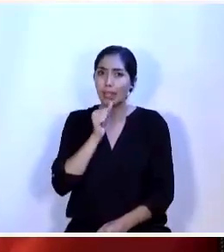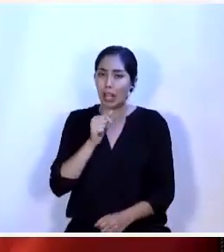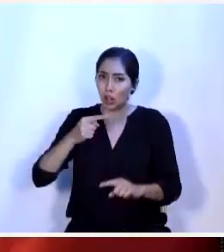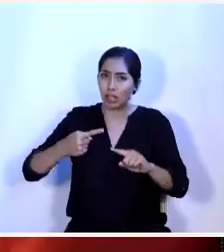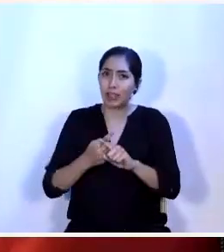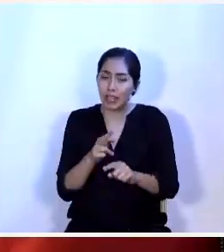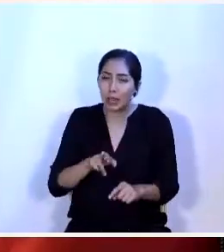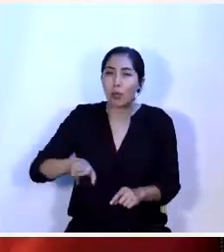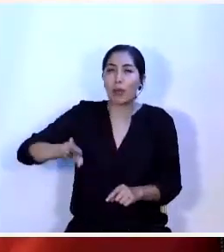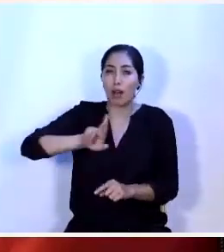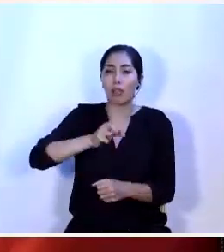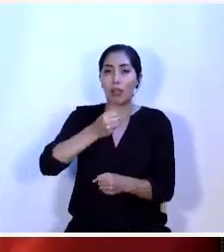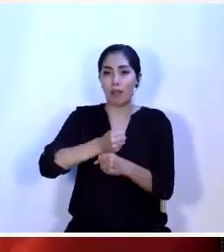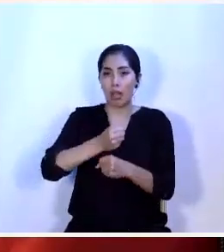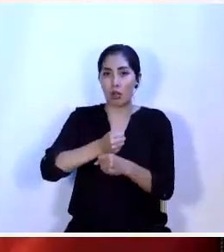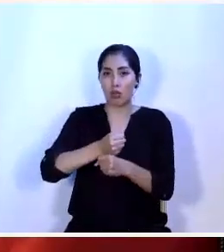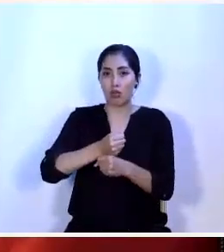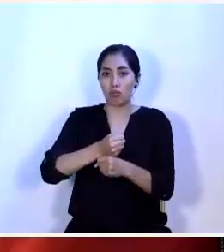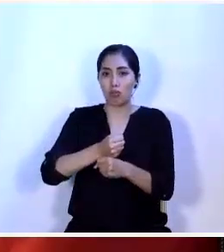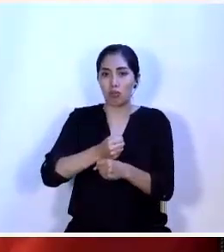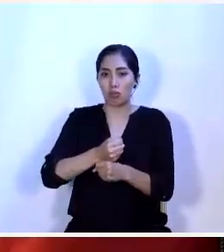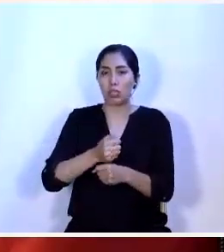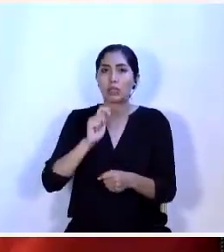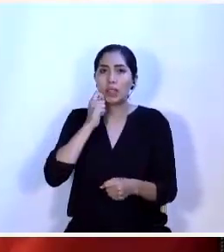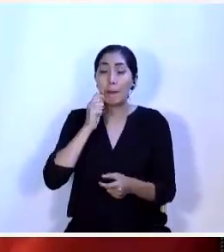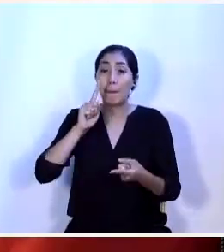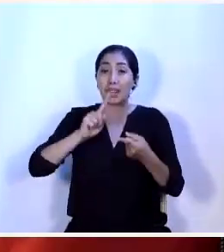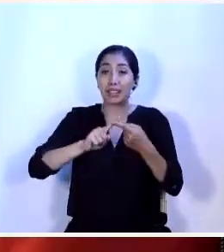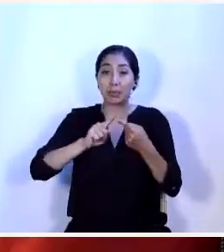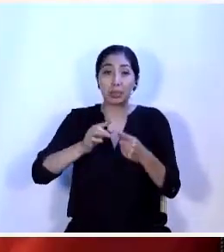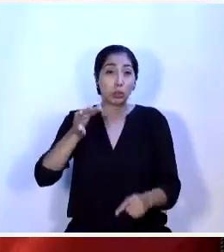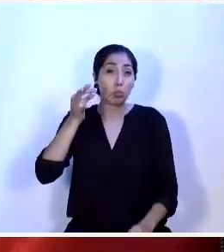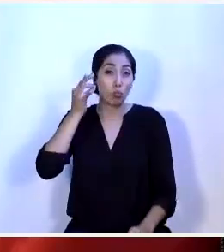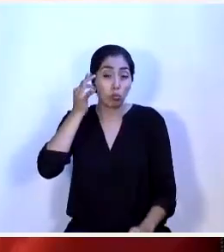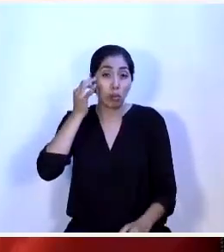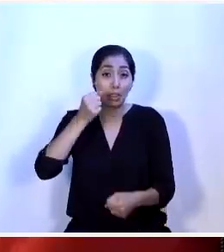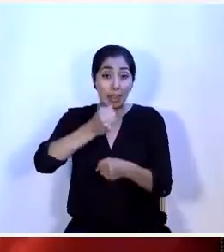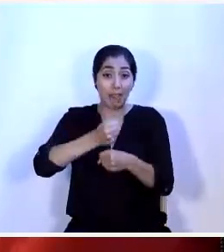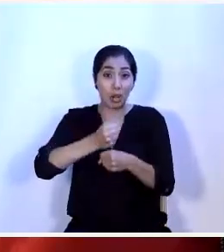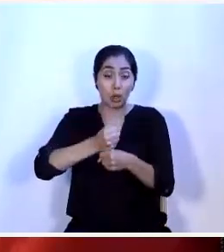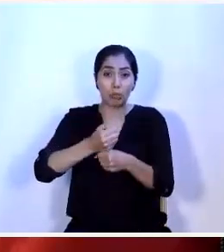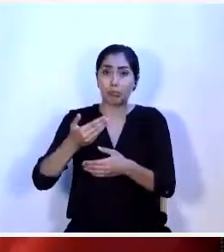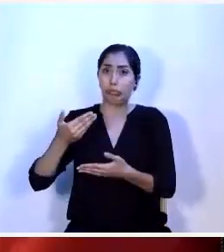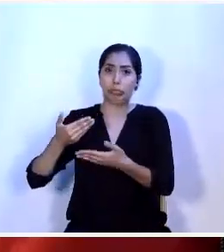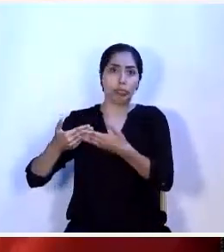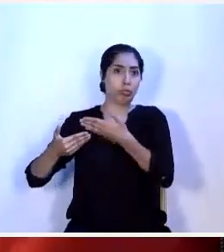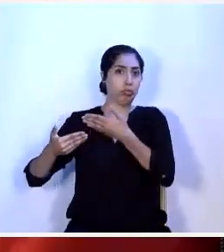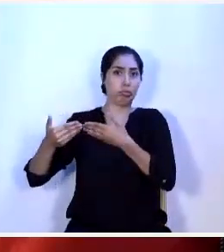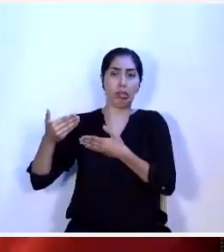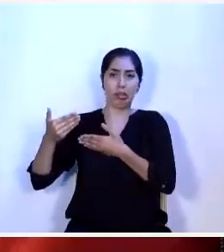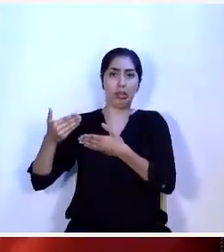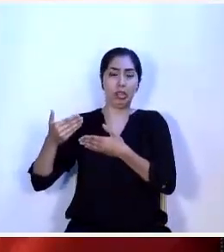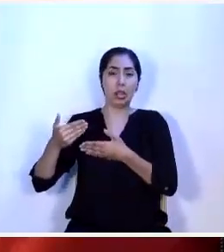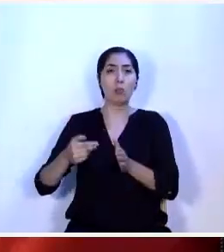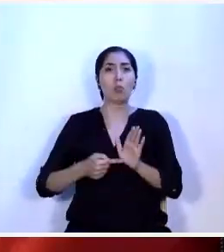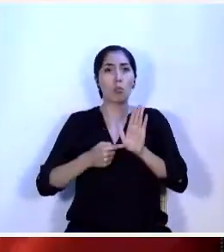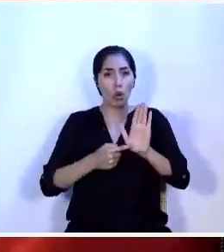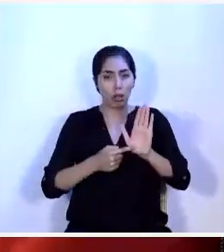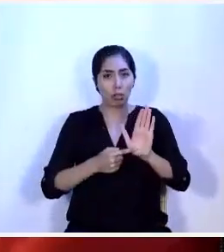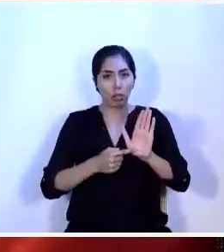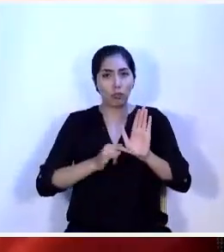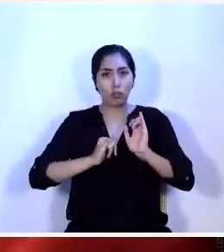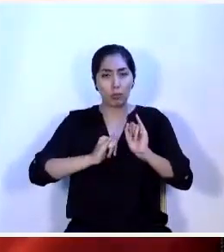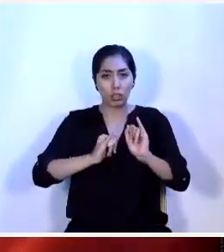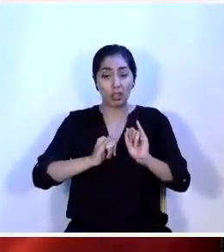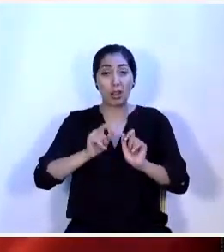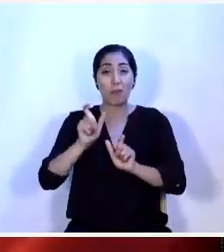Y esto supone un enorme retroceso en la participación femenina en el mercado laboral los datos que nos muestran que las mujeres han abandonado en